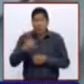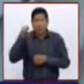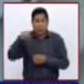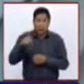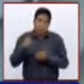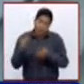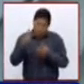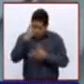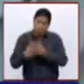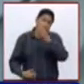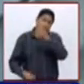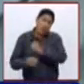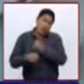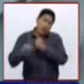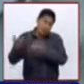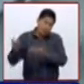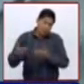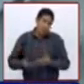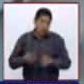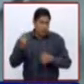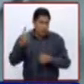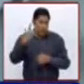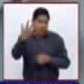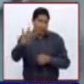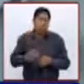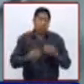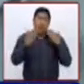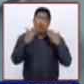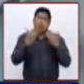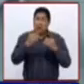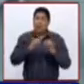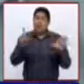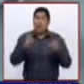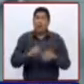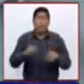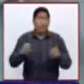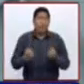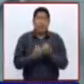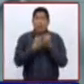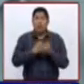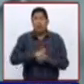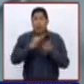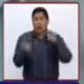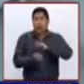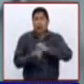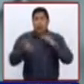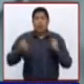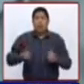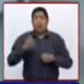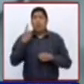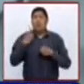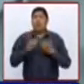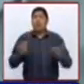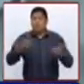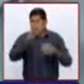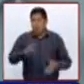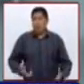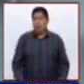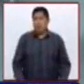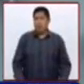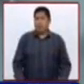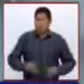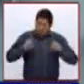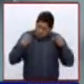ahí confío, siempre he visto en este canal. Nadie me va a hacer cambiar de opinión hasta que haya una cosa seria,